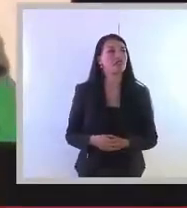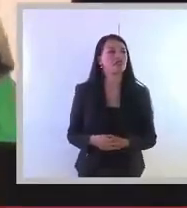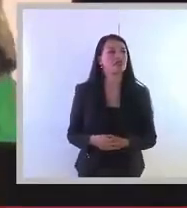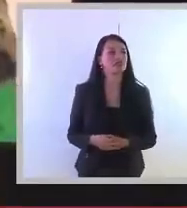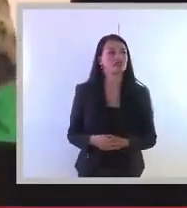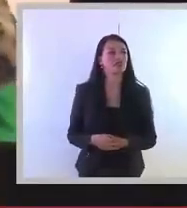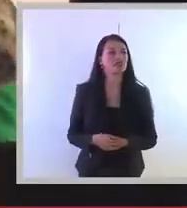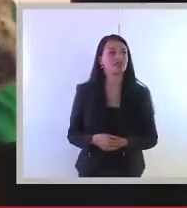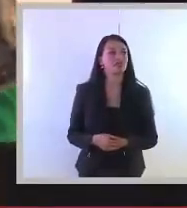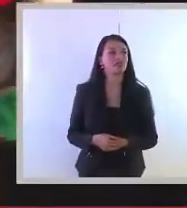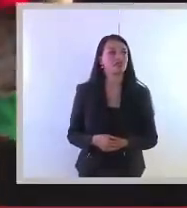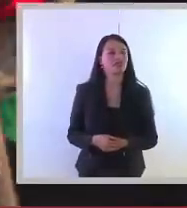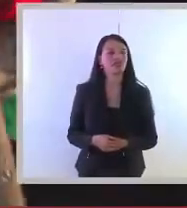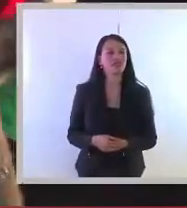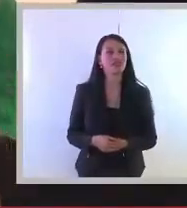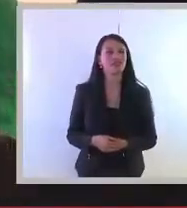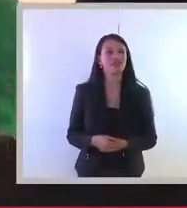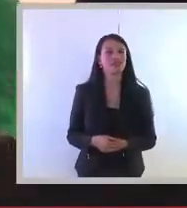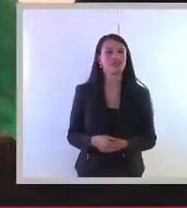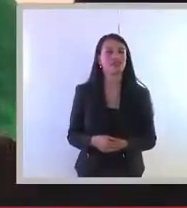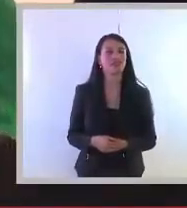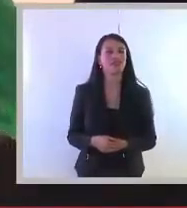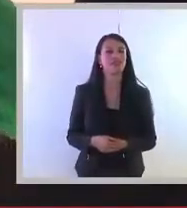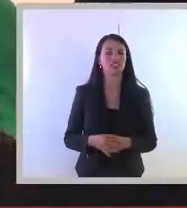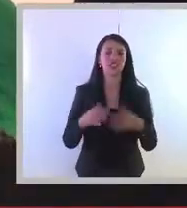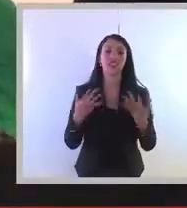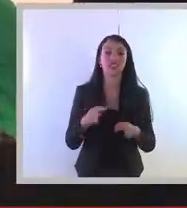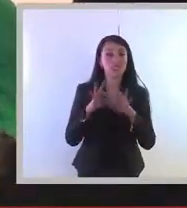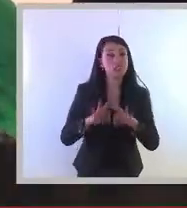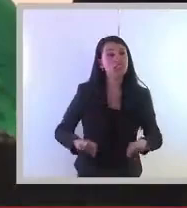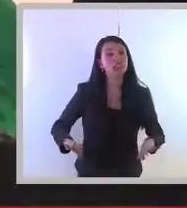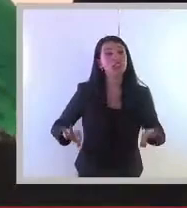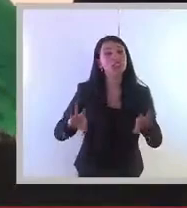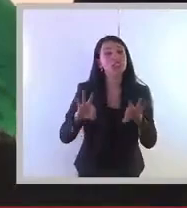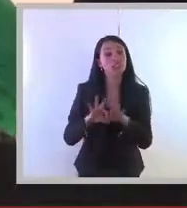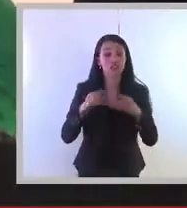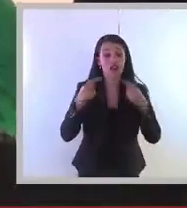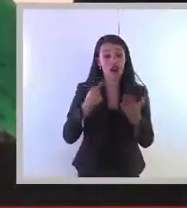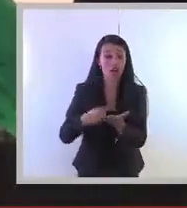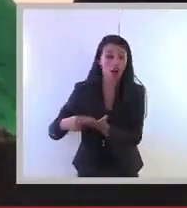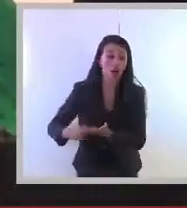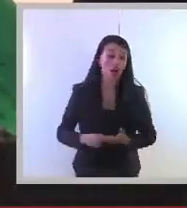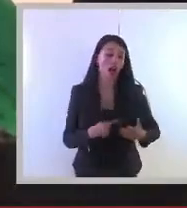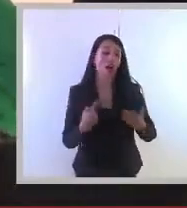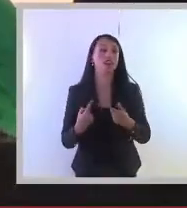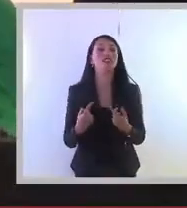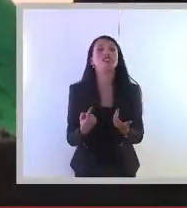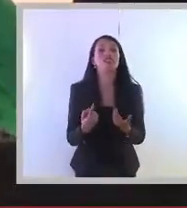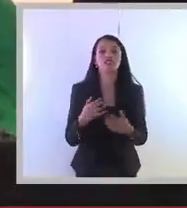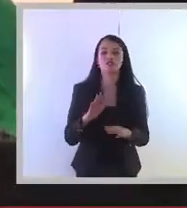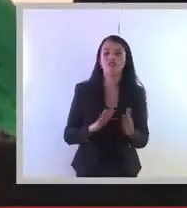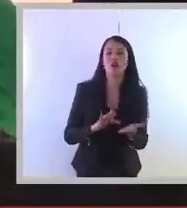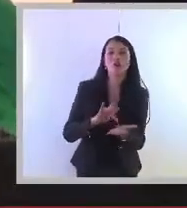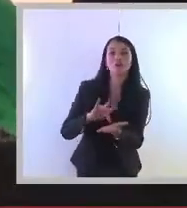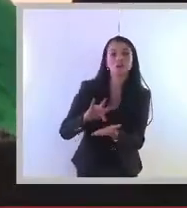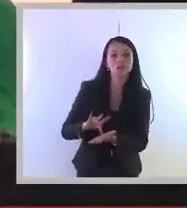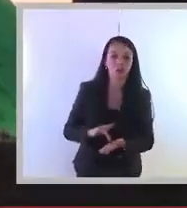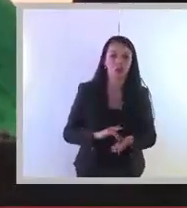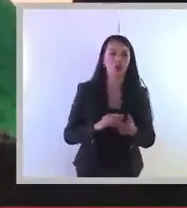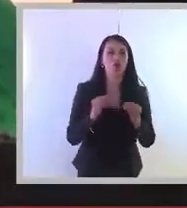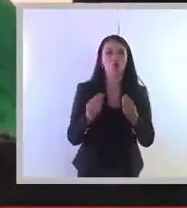Además, me parece fundamental estos diálogos con la participación de